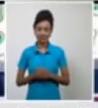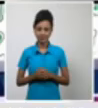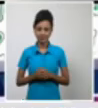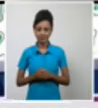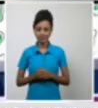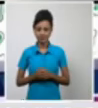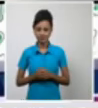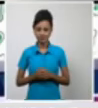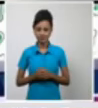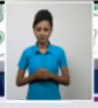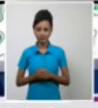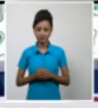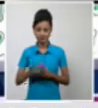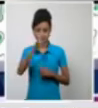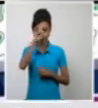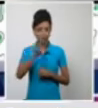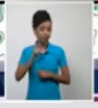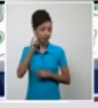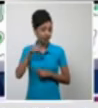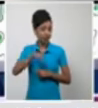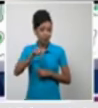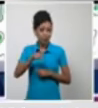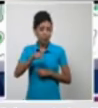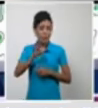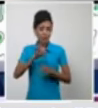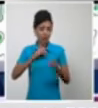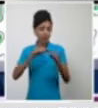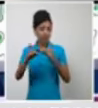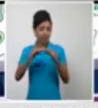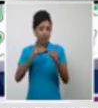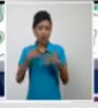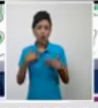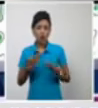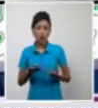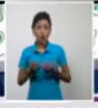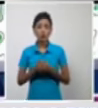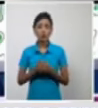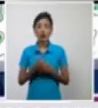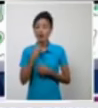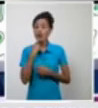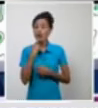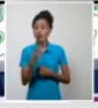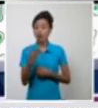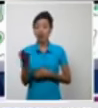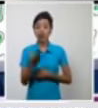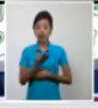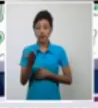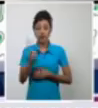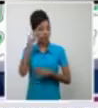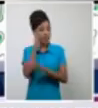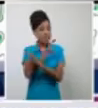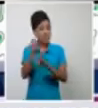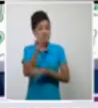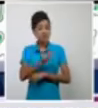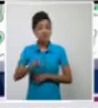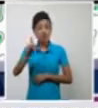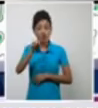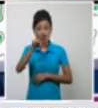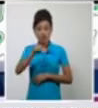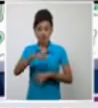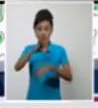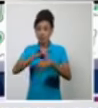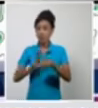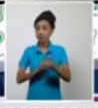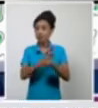Doctora, nos habíamos quedado en nuestra conversación acerca de la inmediatez en la respuesta de las ciencias sociales en su enfrentamiento a